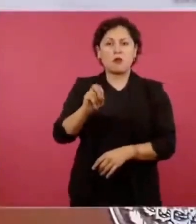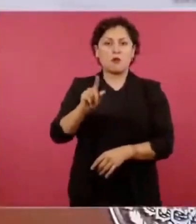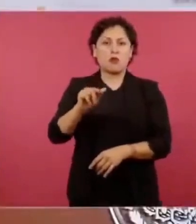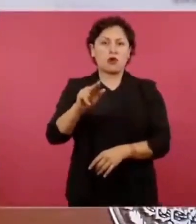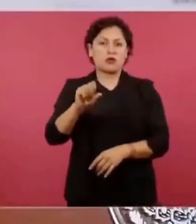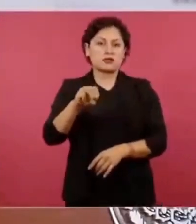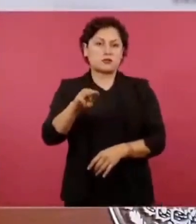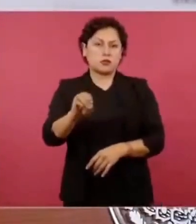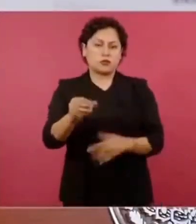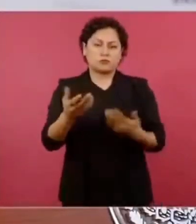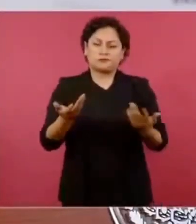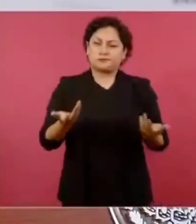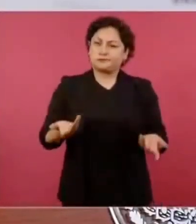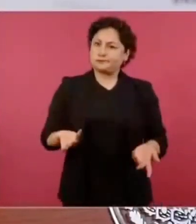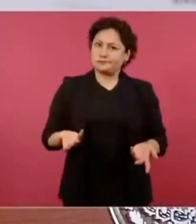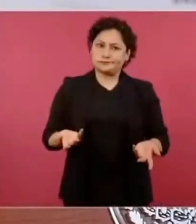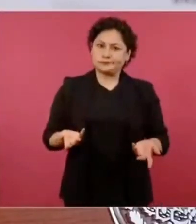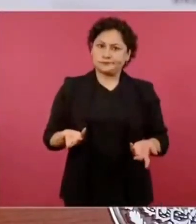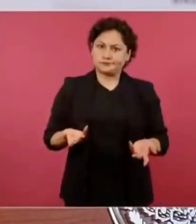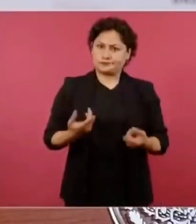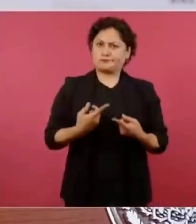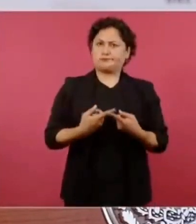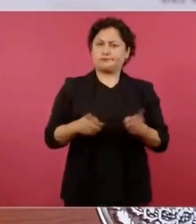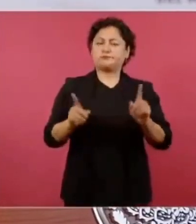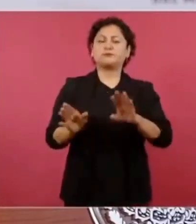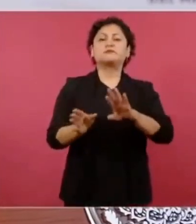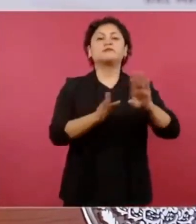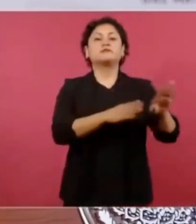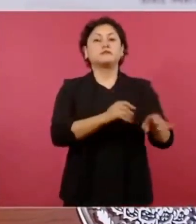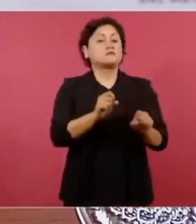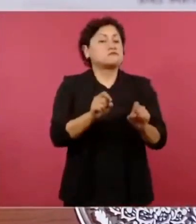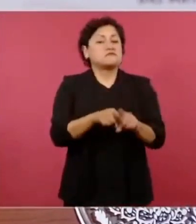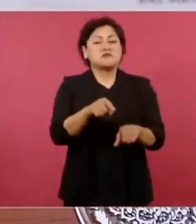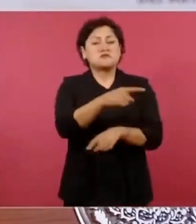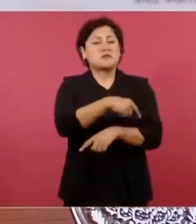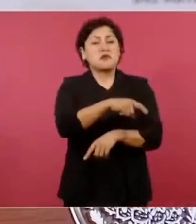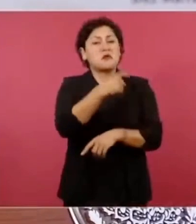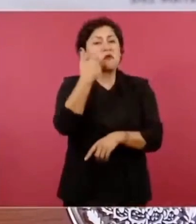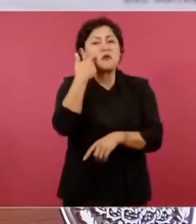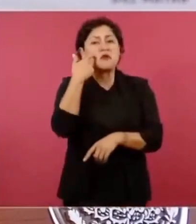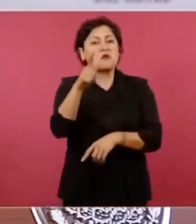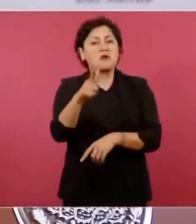No quieren que el Estado